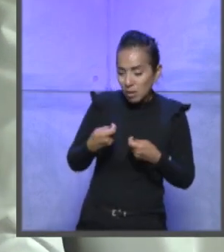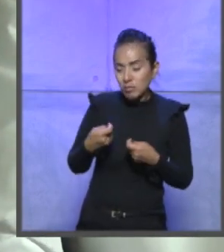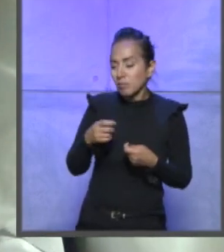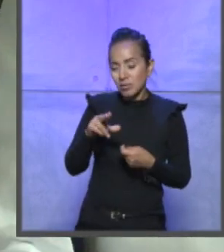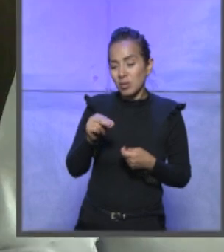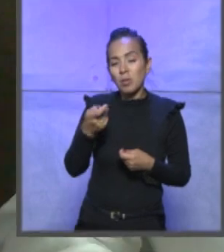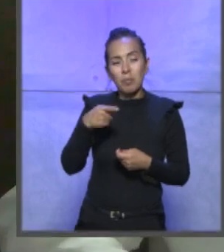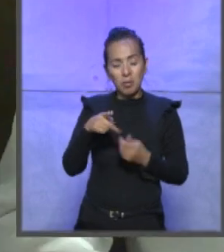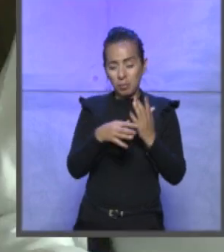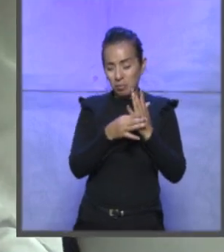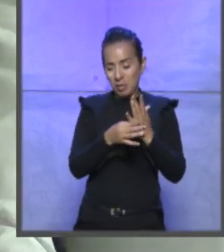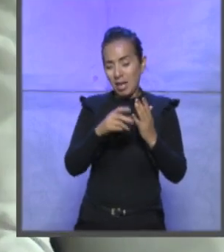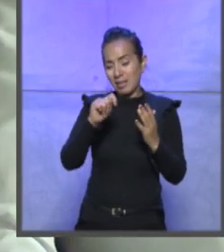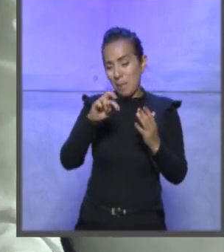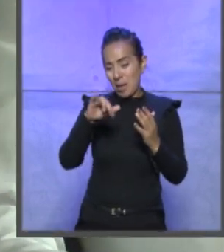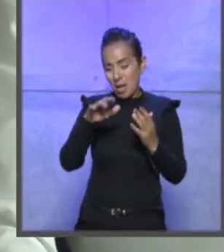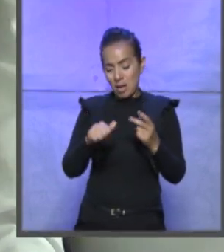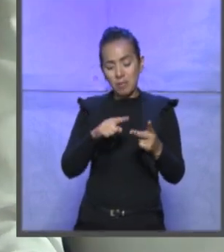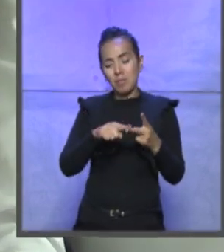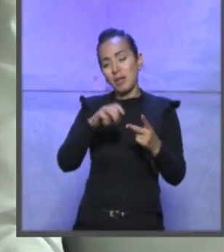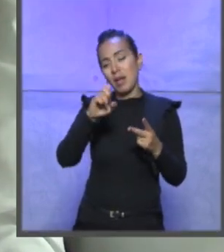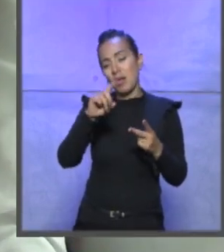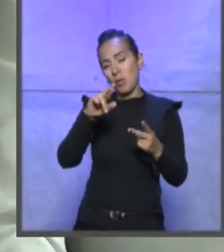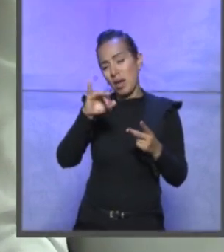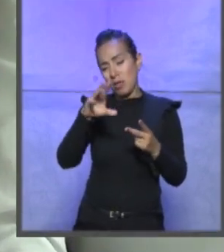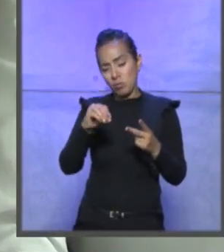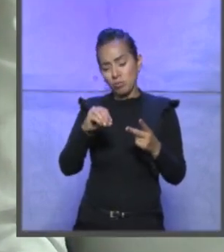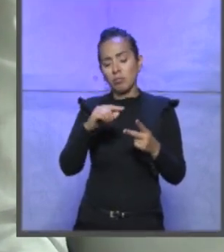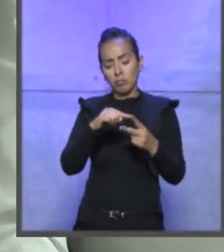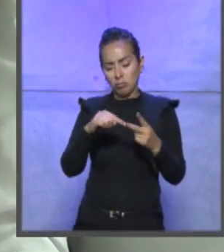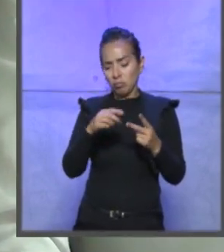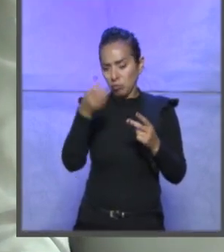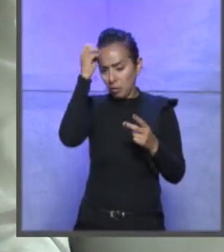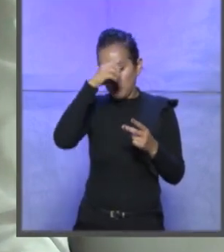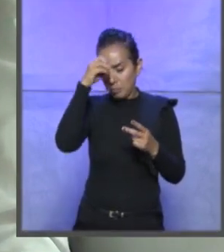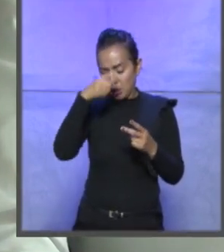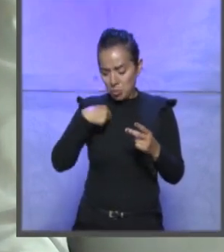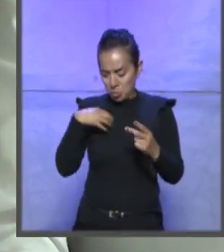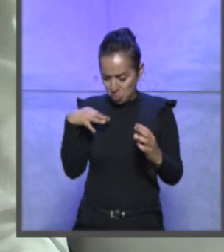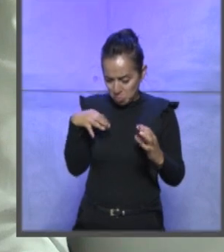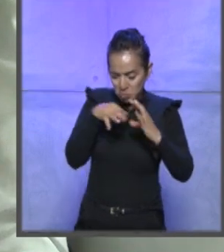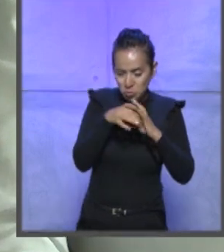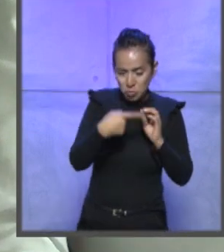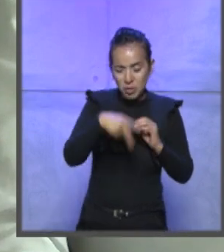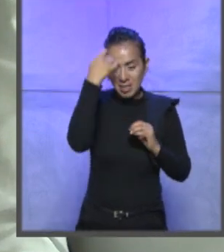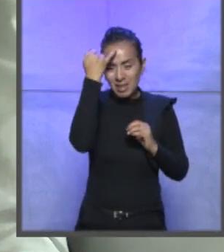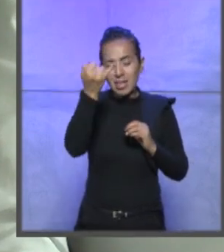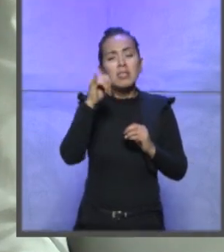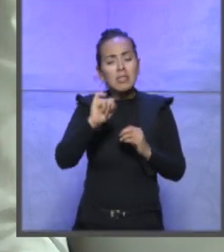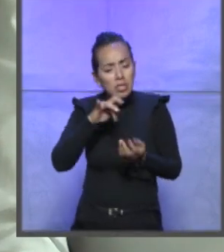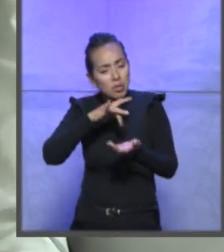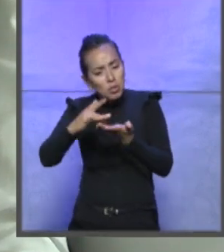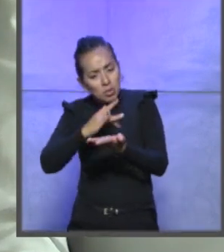mi compañera Tamara, mi compañero Eduardo, que sí, sí nos apoyan, claro que nos sirven, como que nos dan un avance,